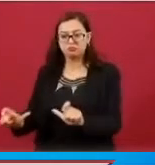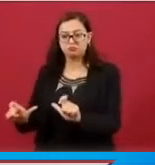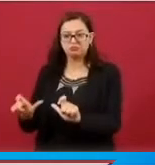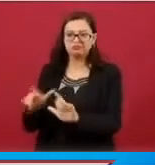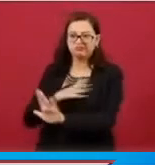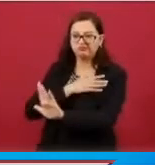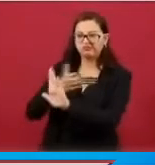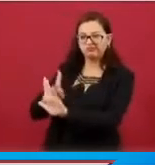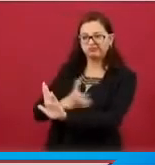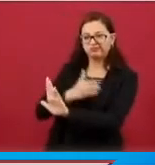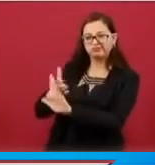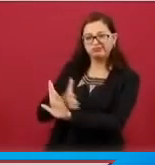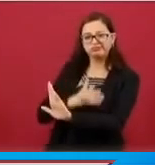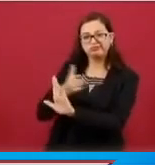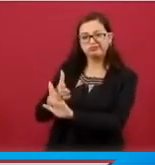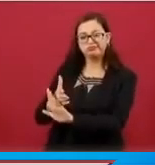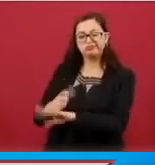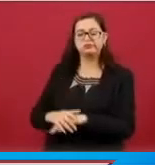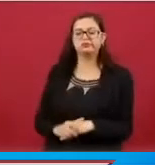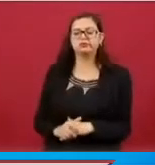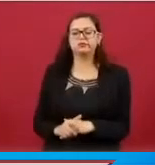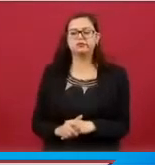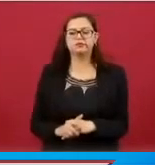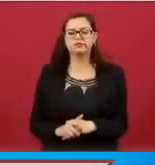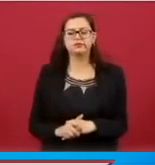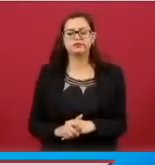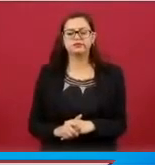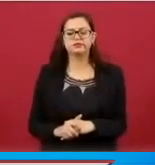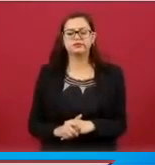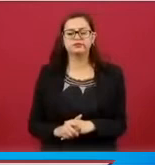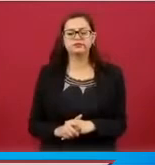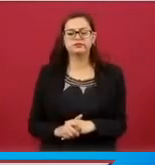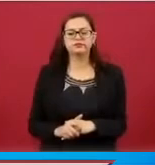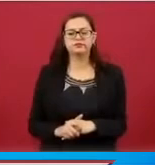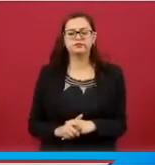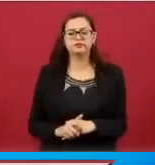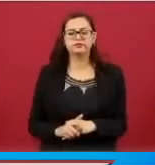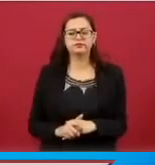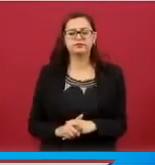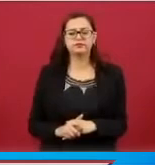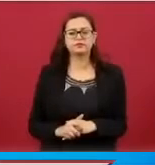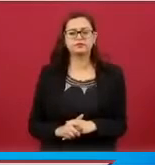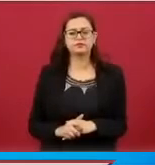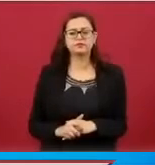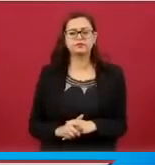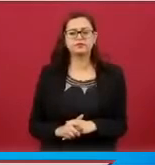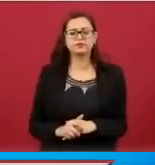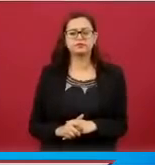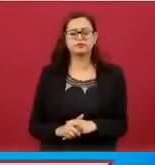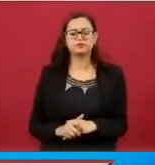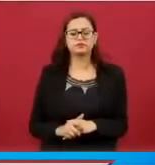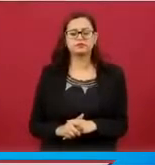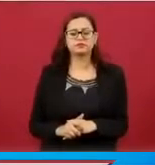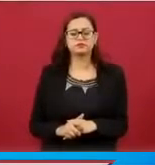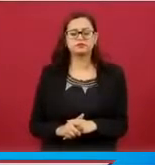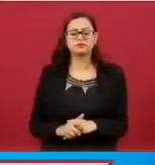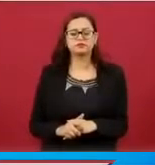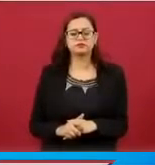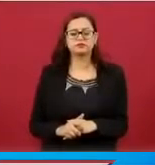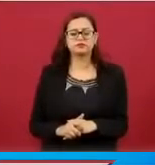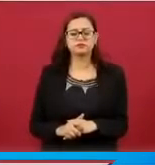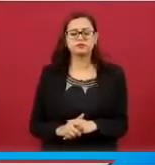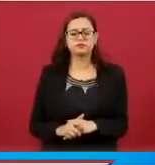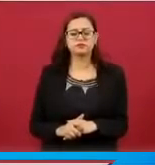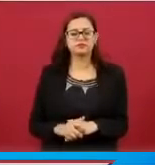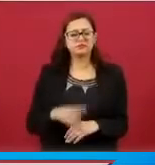una simulación publicitaria el supuesto combate a la inseguridad. Actualmente no se cuentan con los elementos suficientes para proteger a la población.